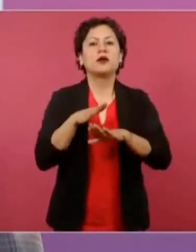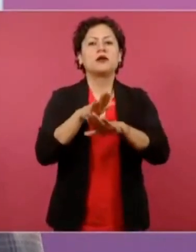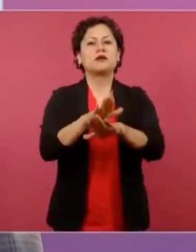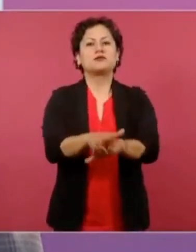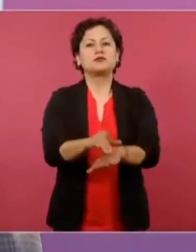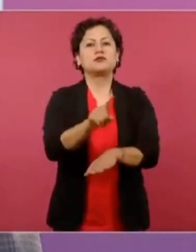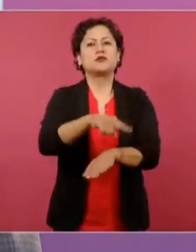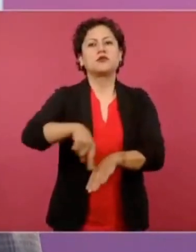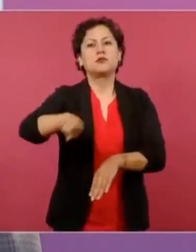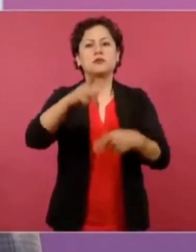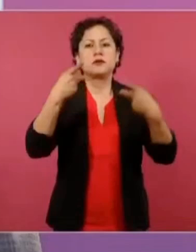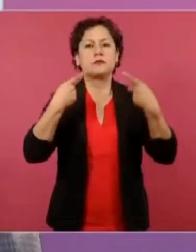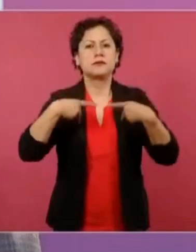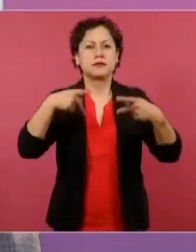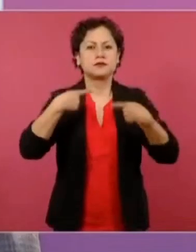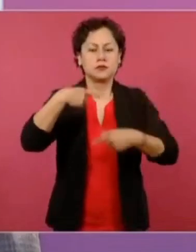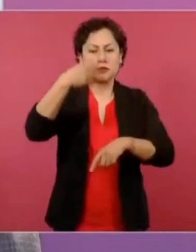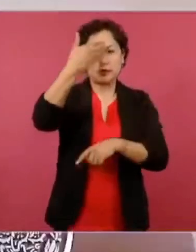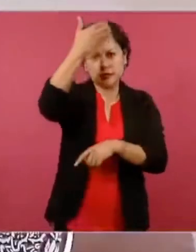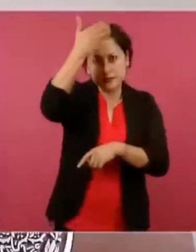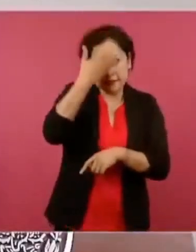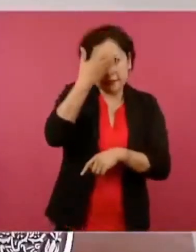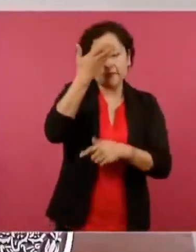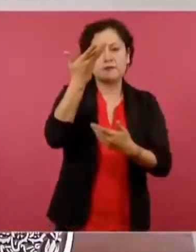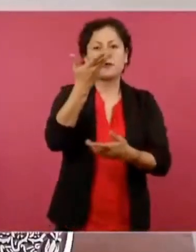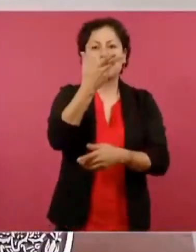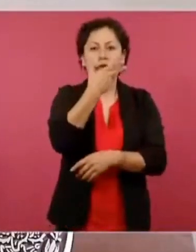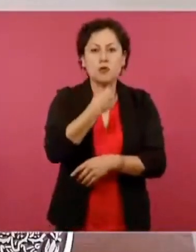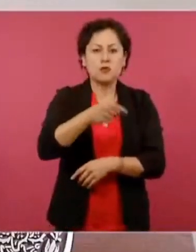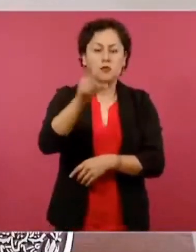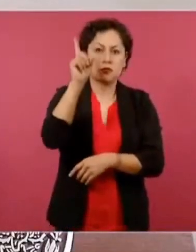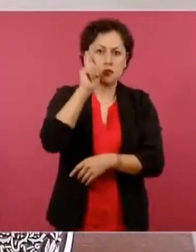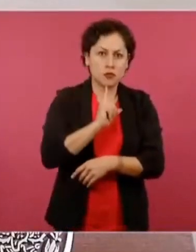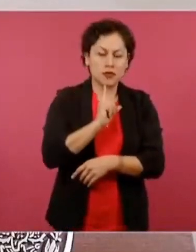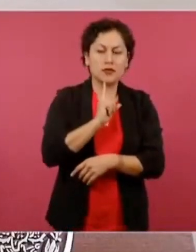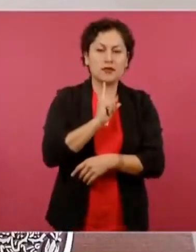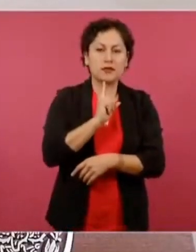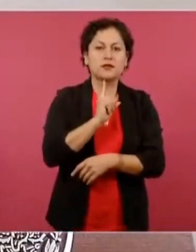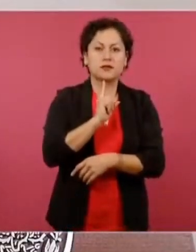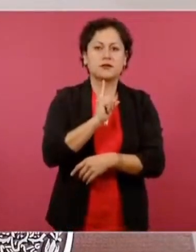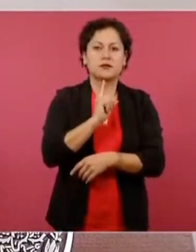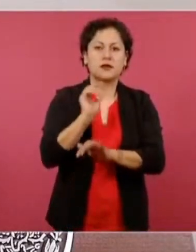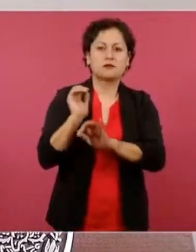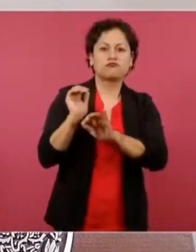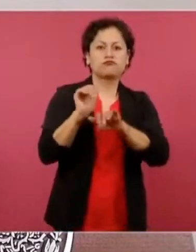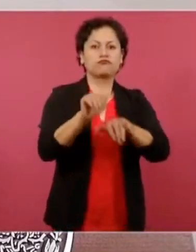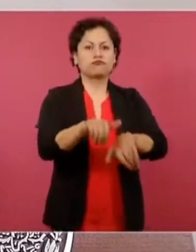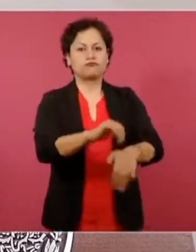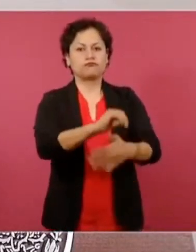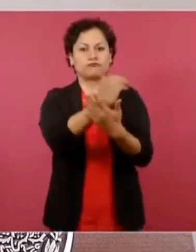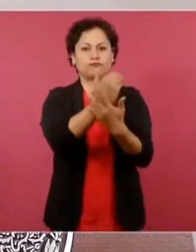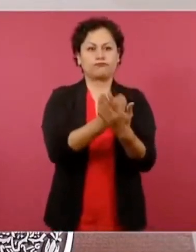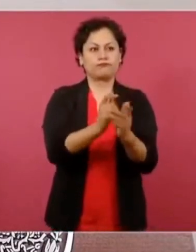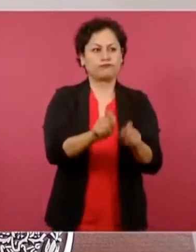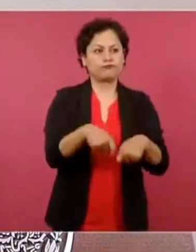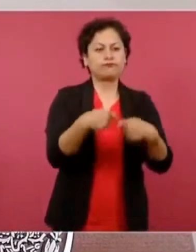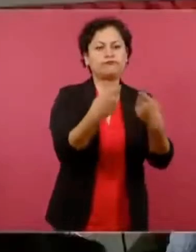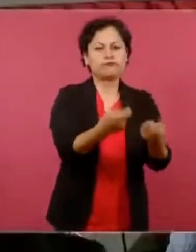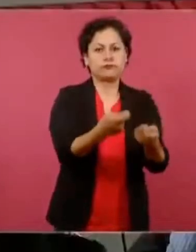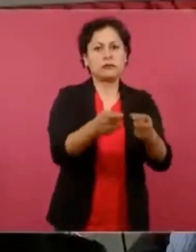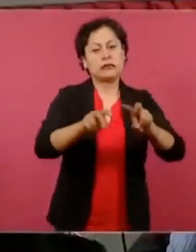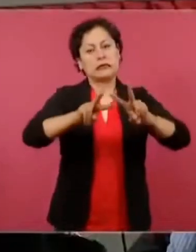contratación de personal de enfermeras y enfermeros que son especialistas. Les